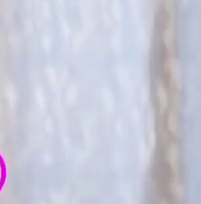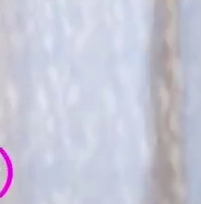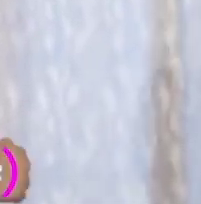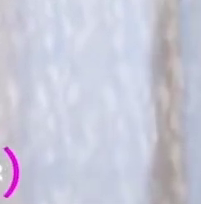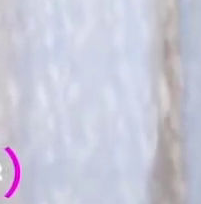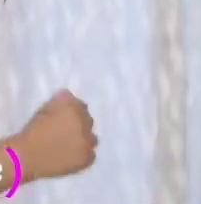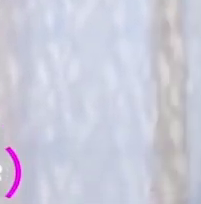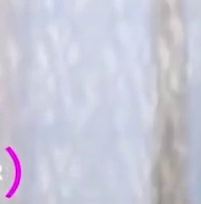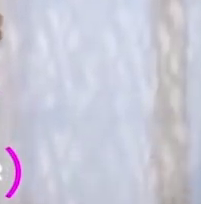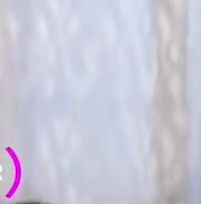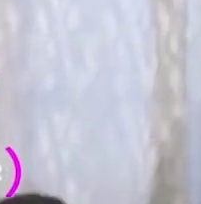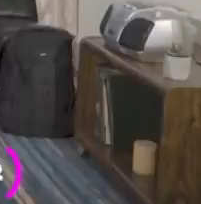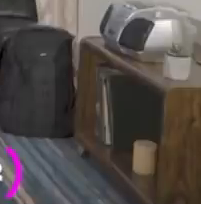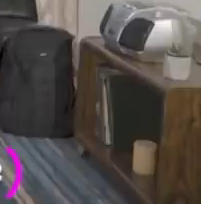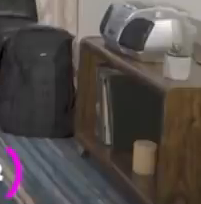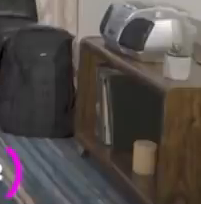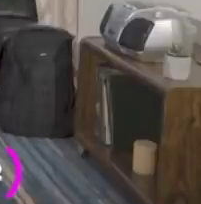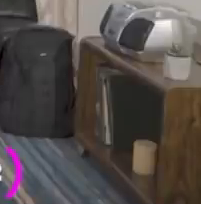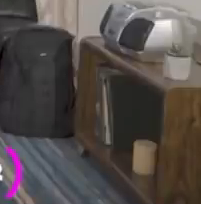¡Gracias!